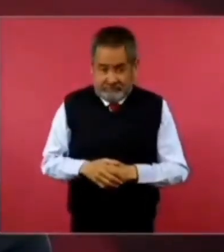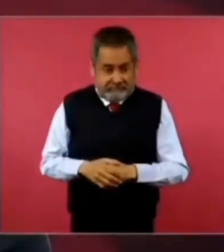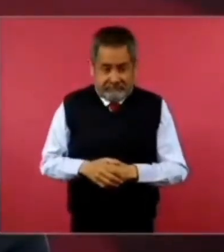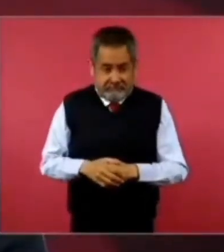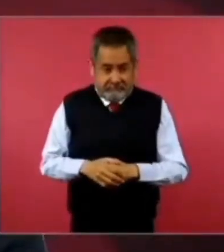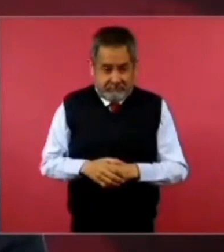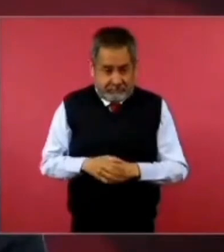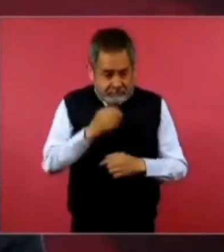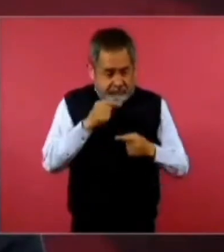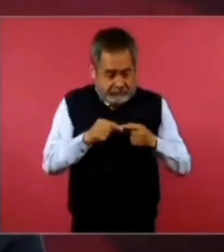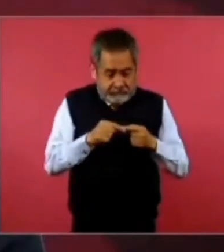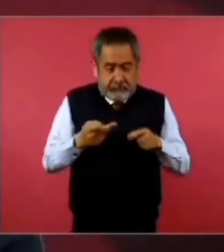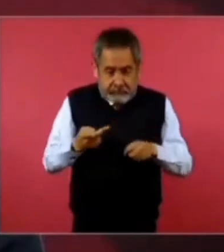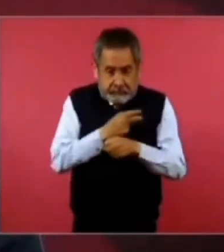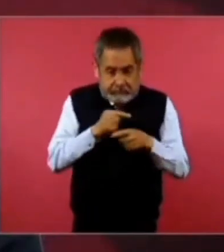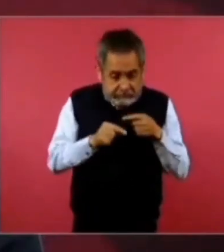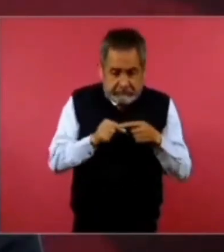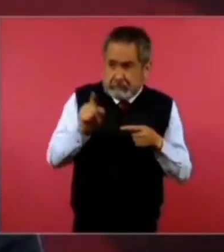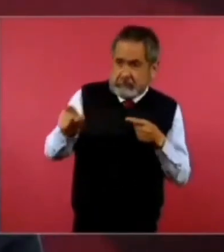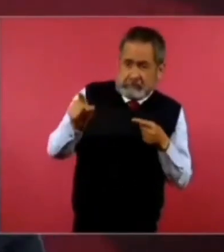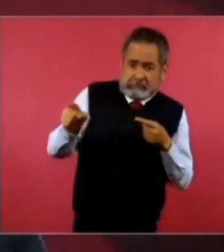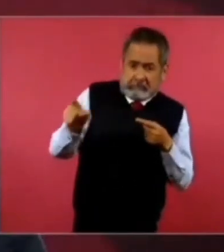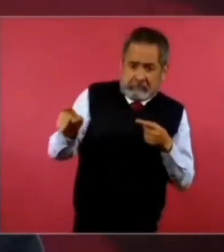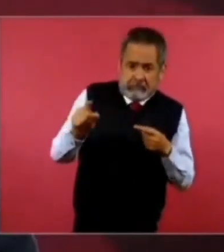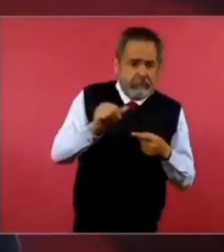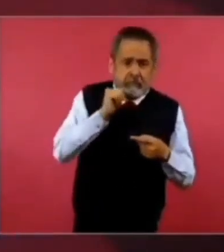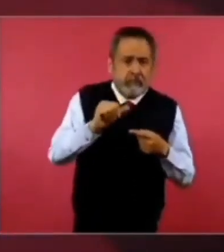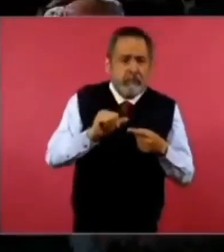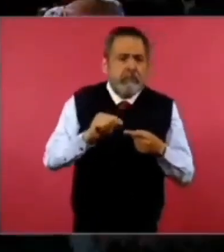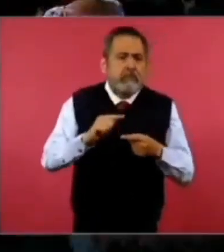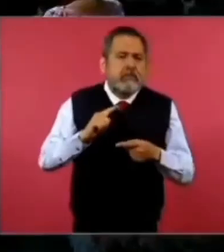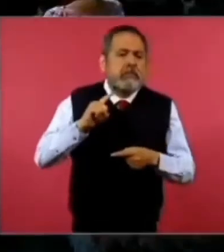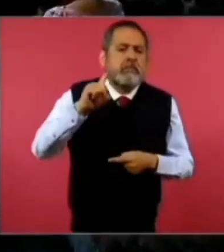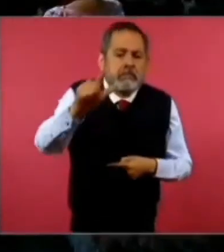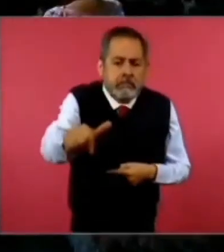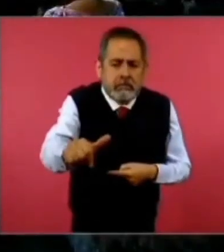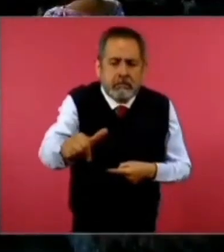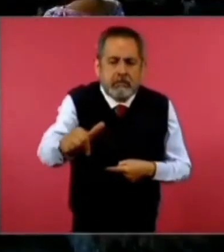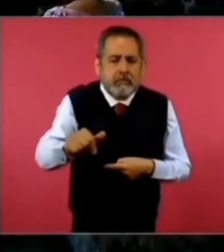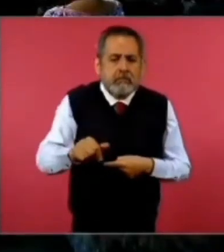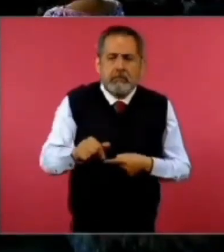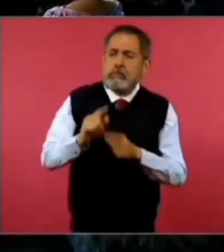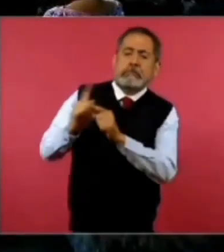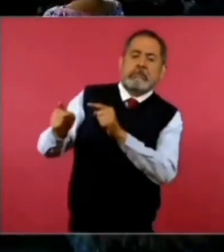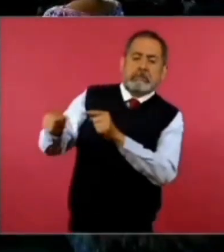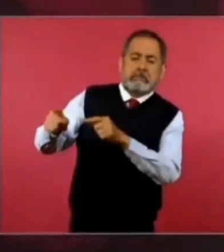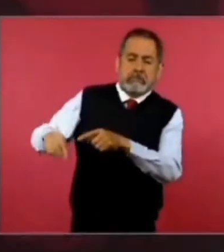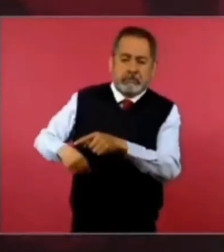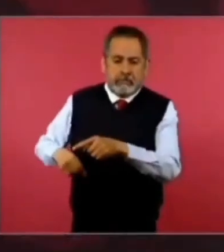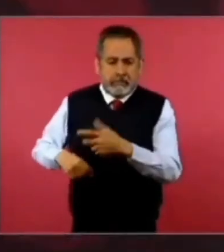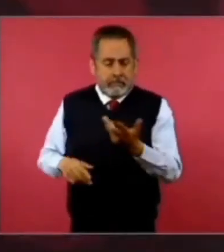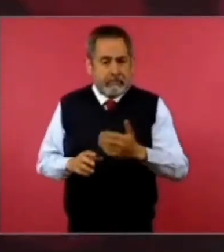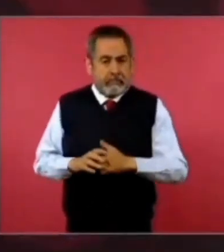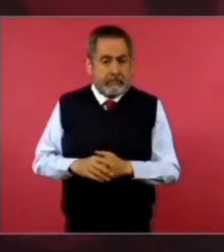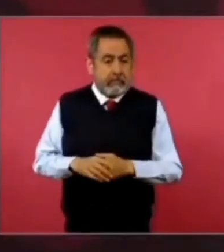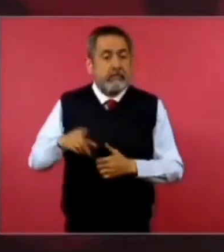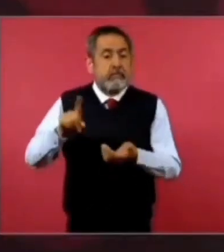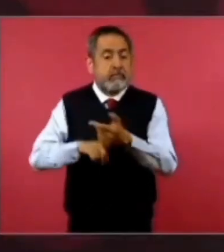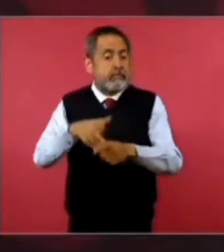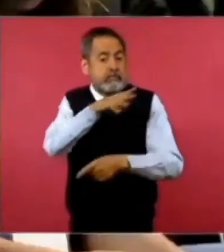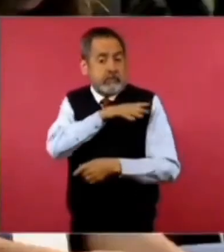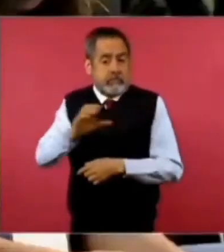Está interesante, o sea, y les voy a... Porque Salvador Cienfuegos